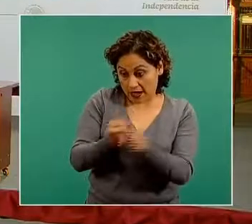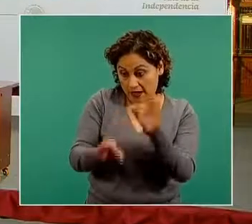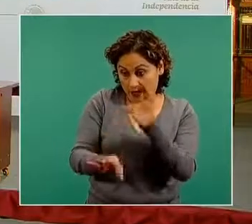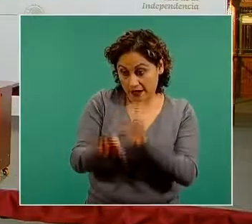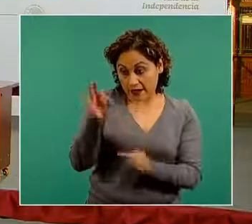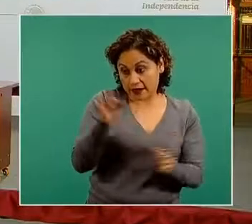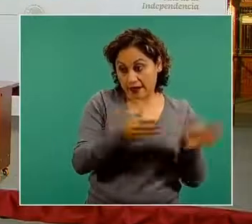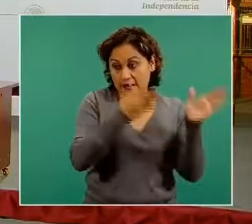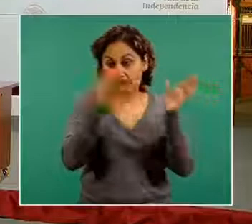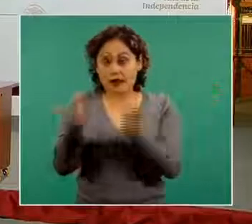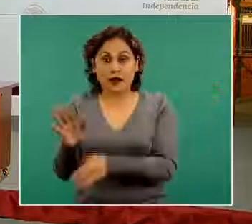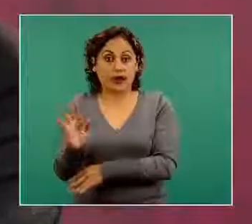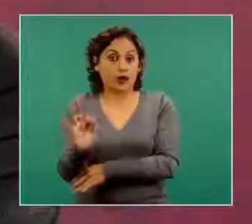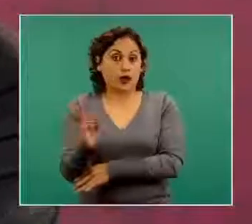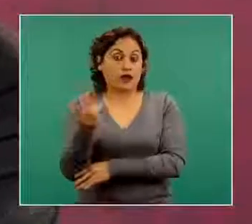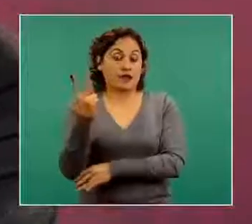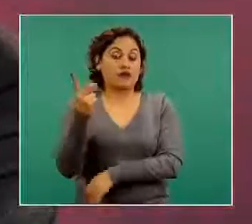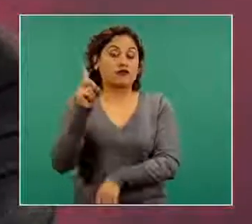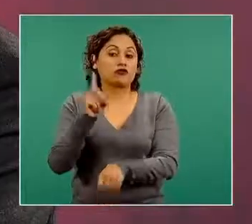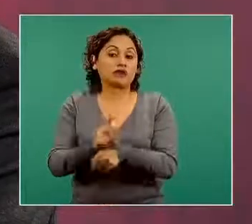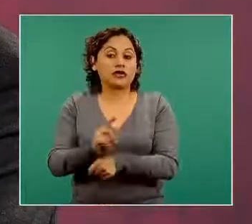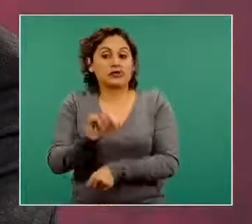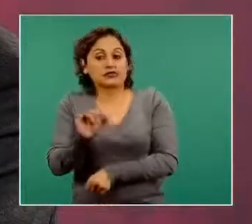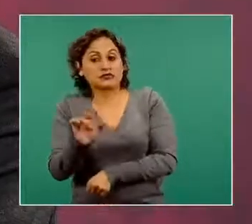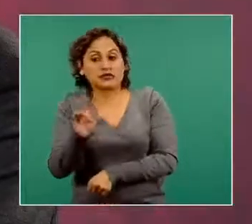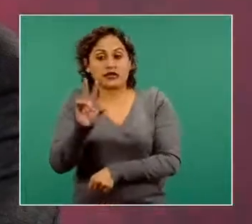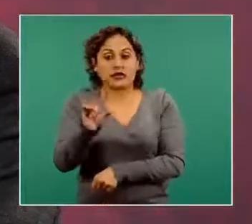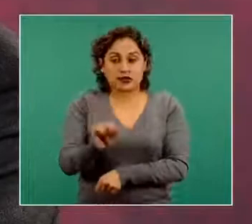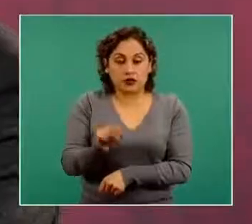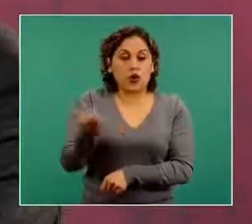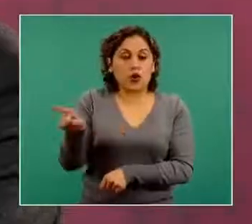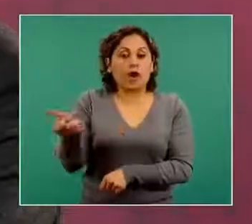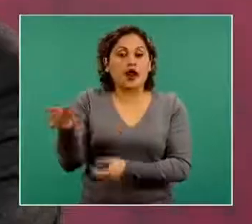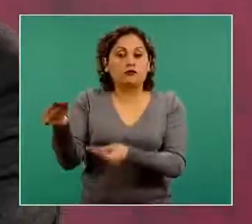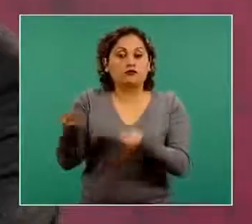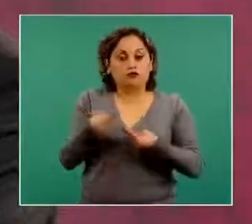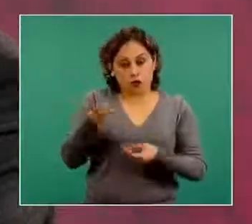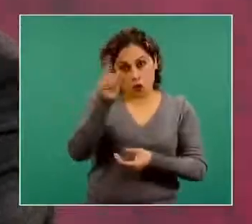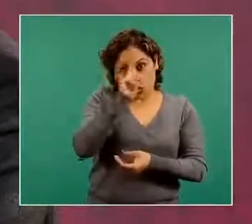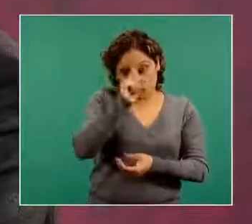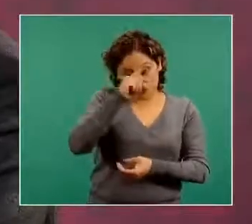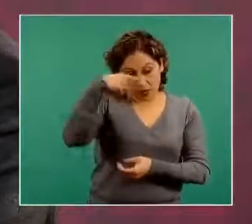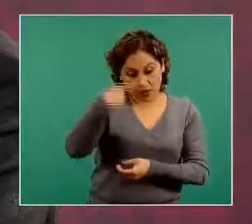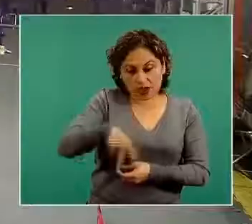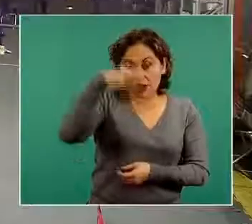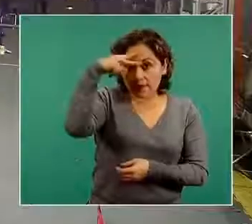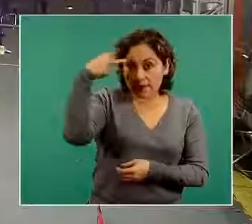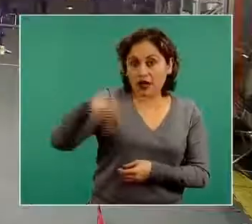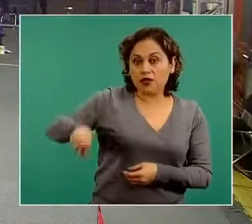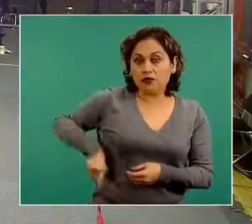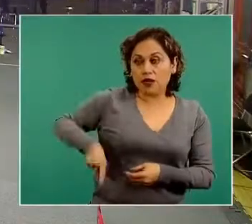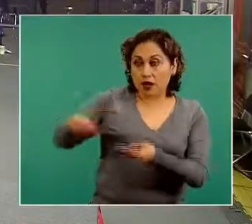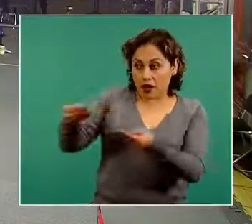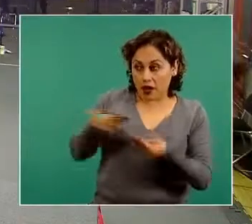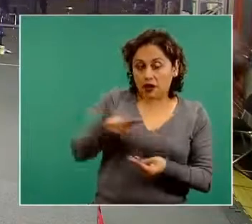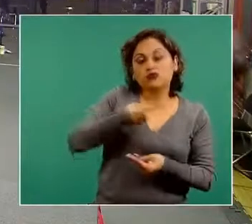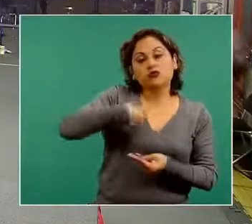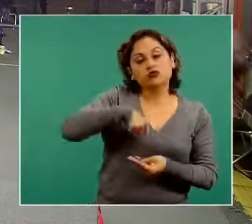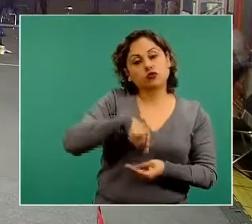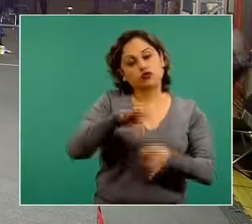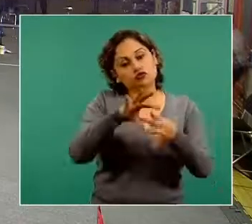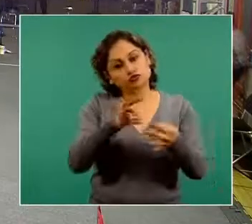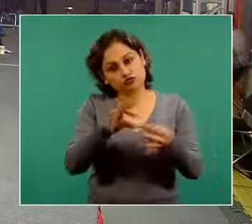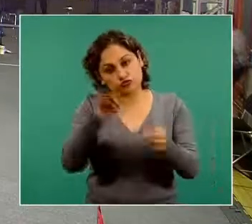hasta 42 días. Emitirán una recomendación al Gobierno de México y cuando la emitan lo comentaremos. Doctor, y ya por último, si ya